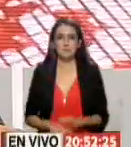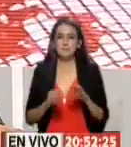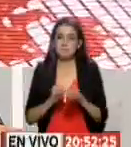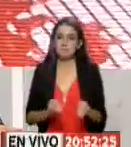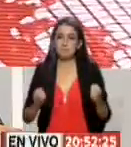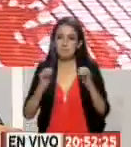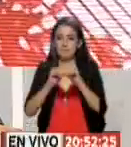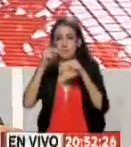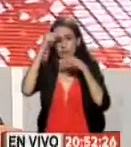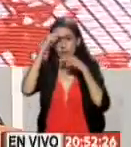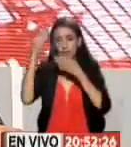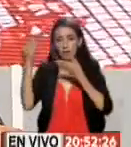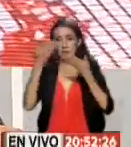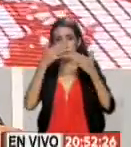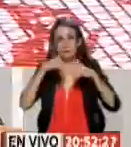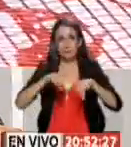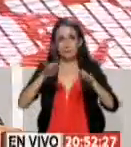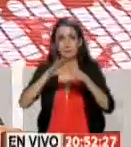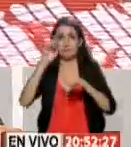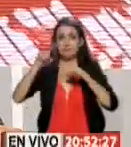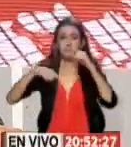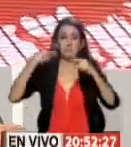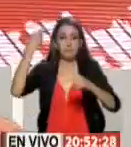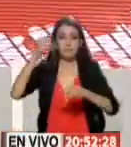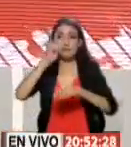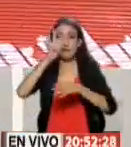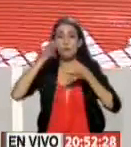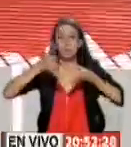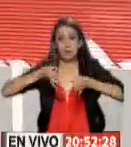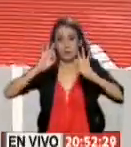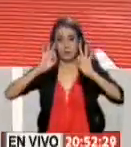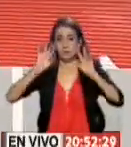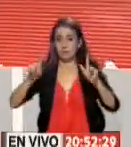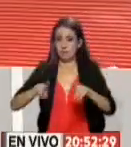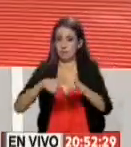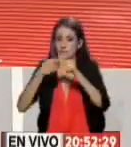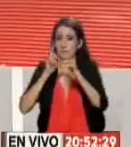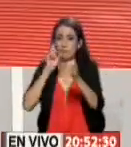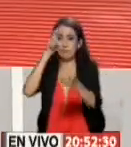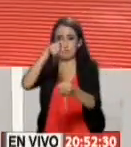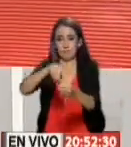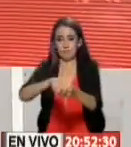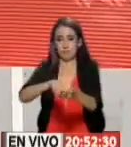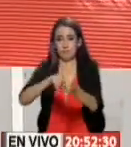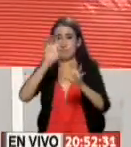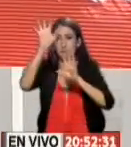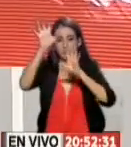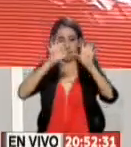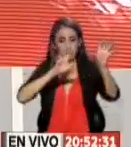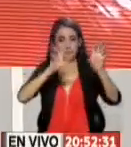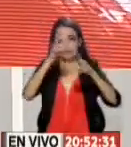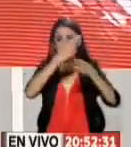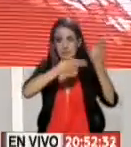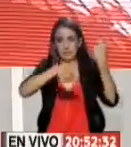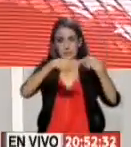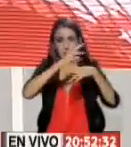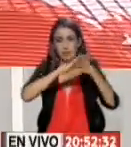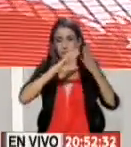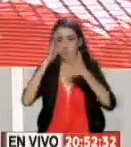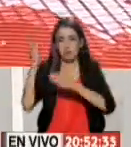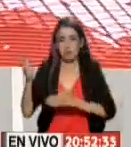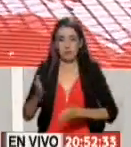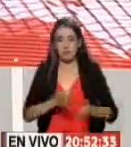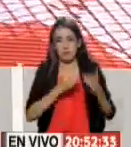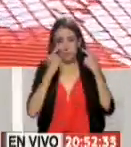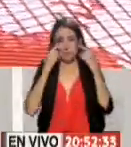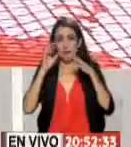Más noticias, seguimos en Telediario Estelar. El próximo 4 de febrero comienzan las inscripciones para la Feria de Emprendimiento del Gobierno